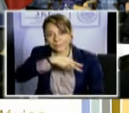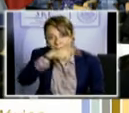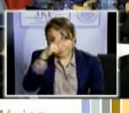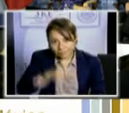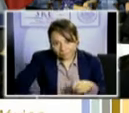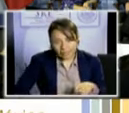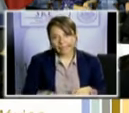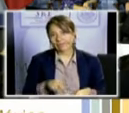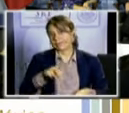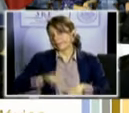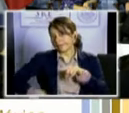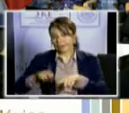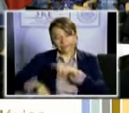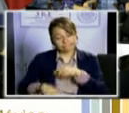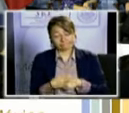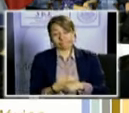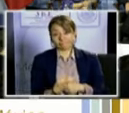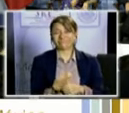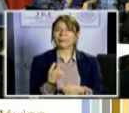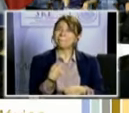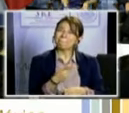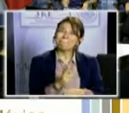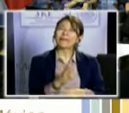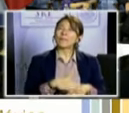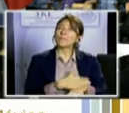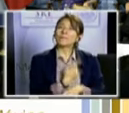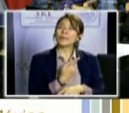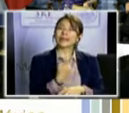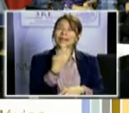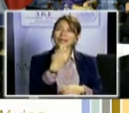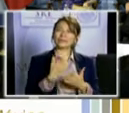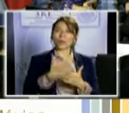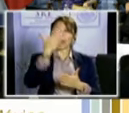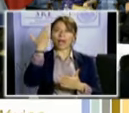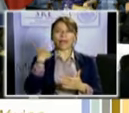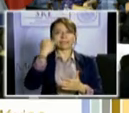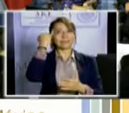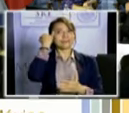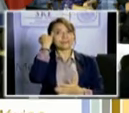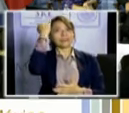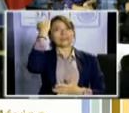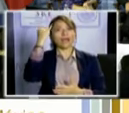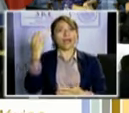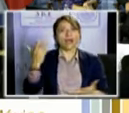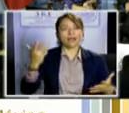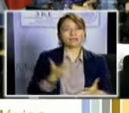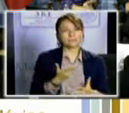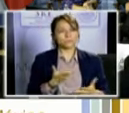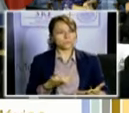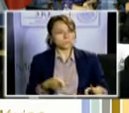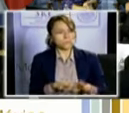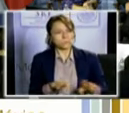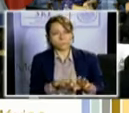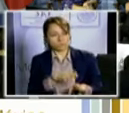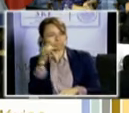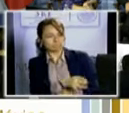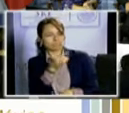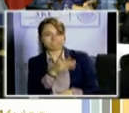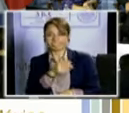fracaso de esta lucha creo que es un error, y ya hay discusiones en cómo se debe de evaluar eso,